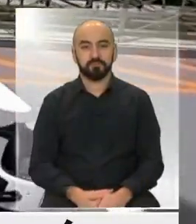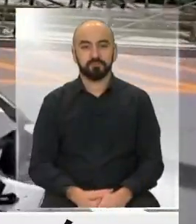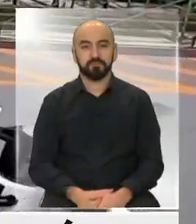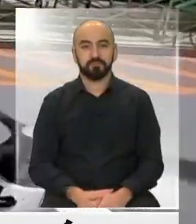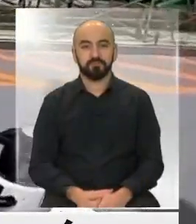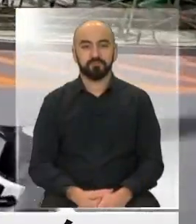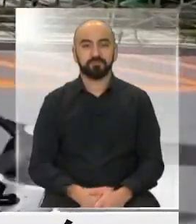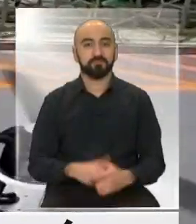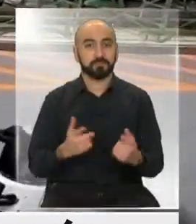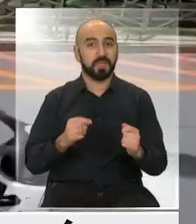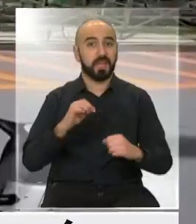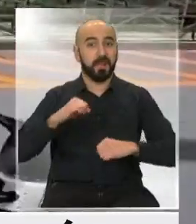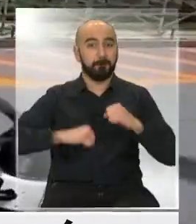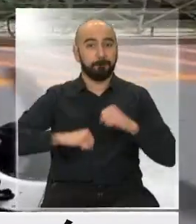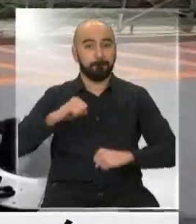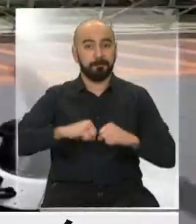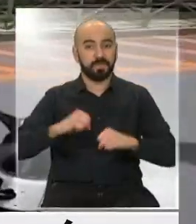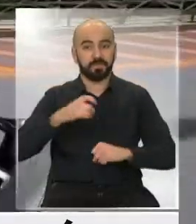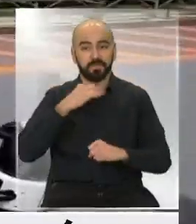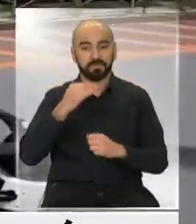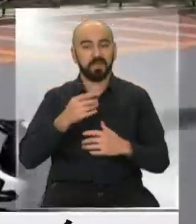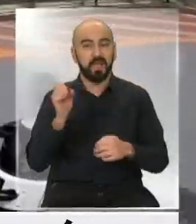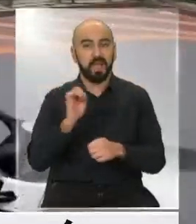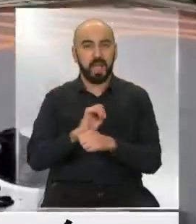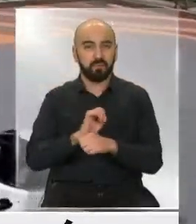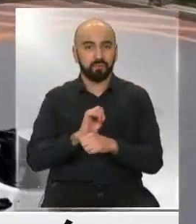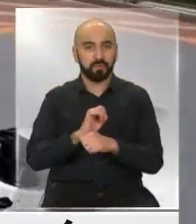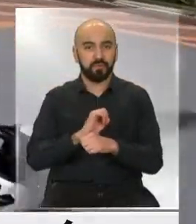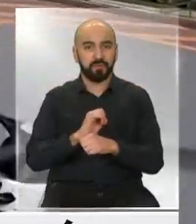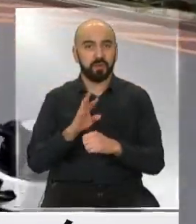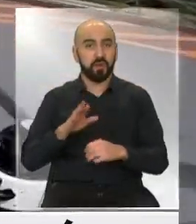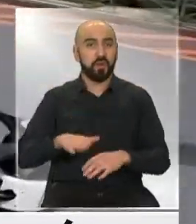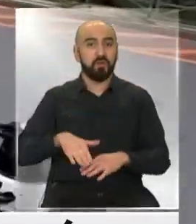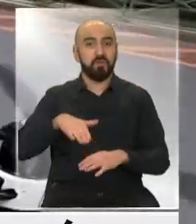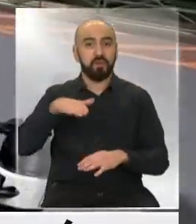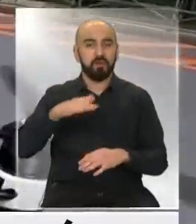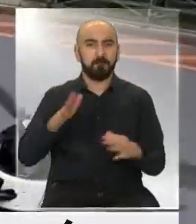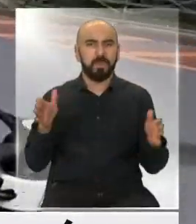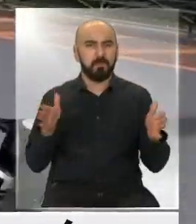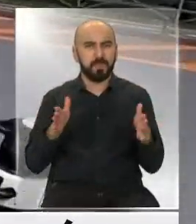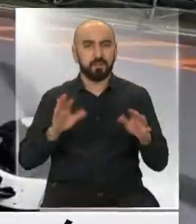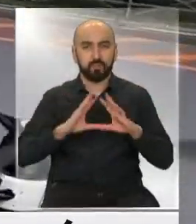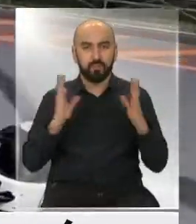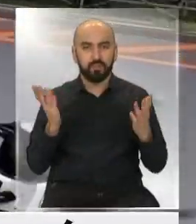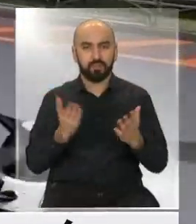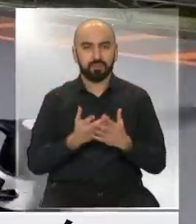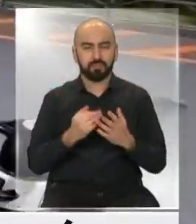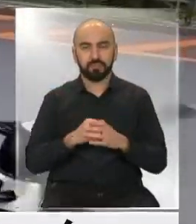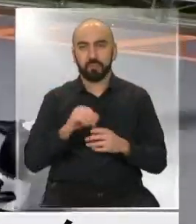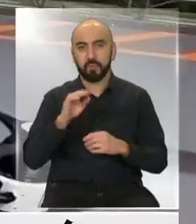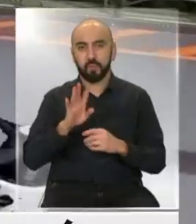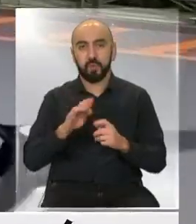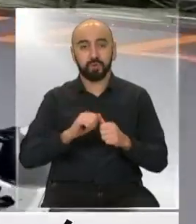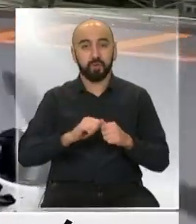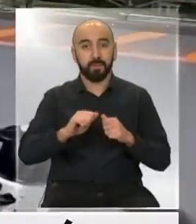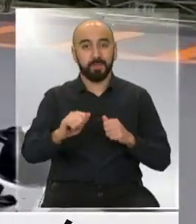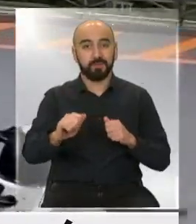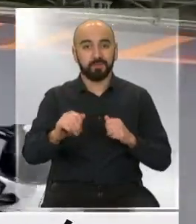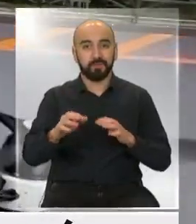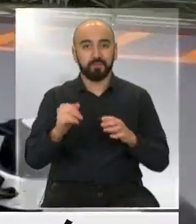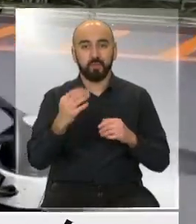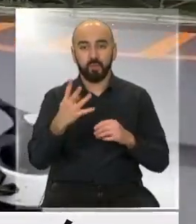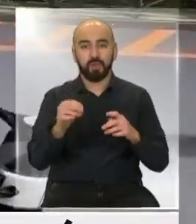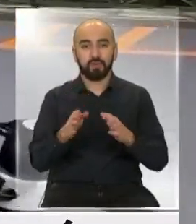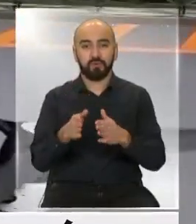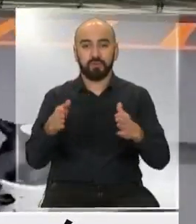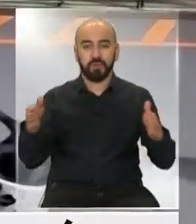La compañía dice que es el automóvil volador más pequeño del mundo. La nave mide 4 metros de largo,